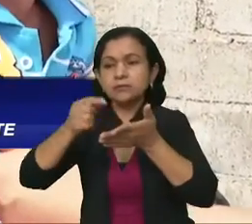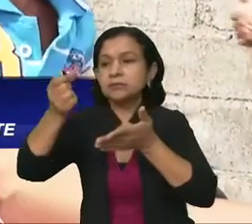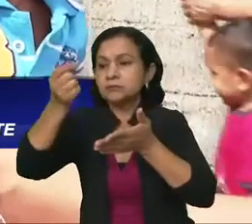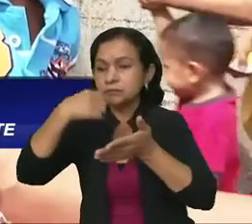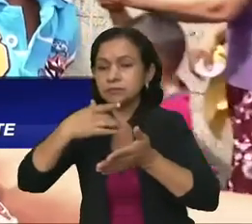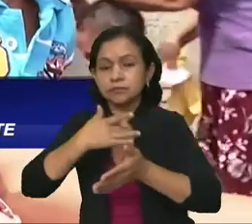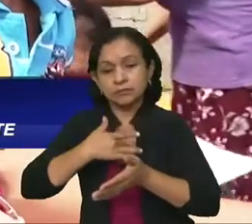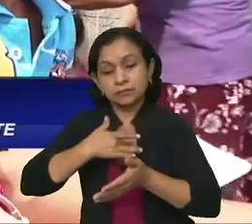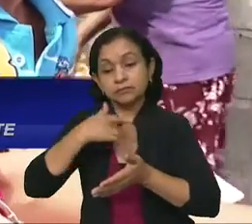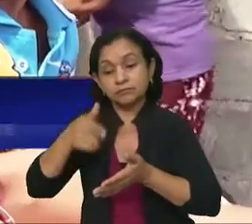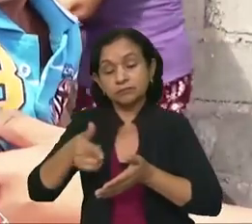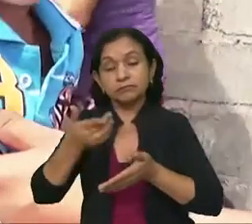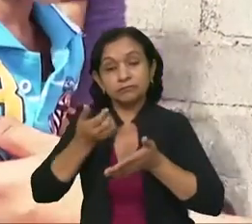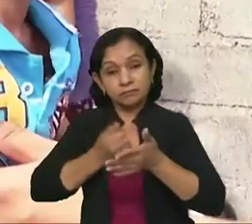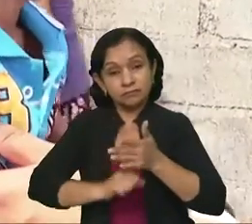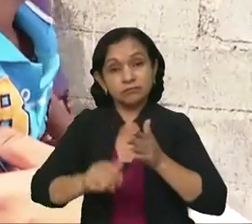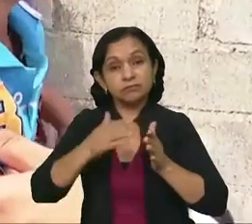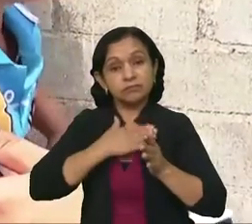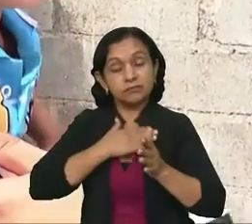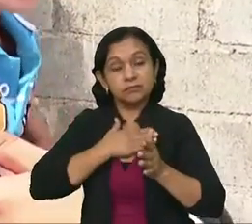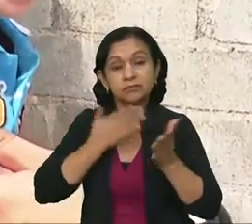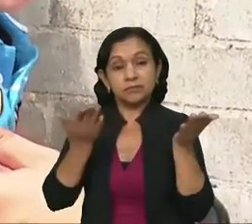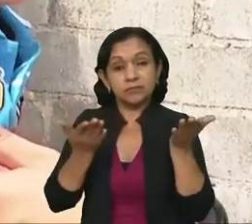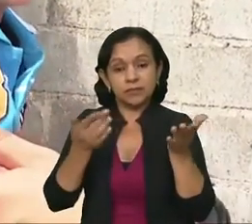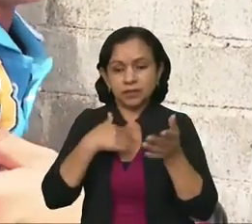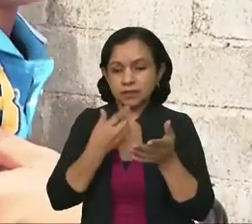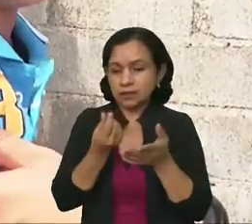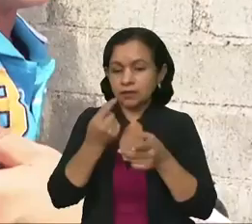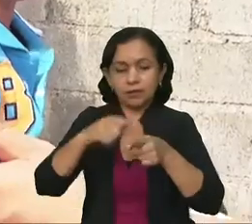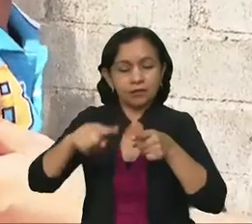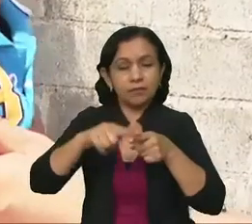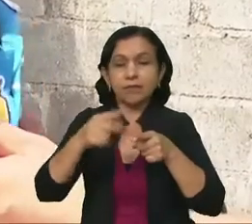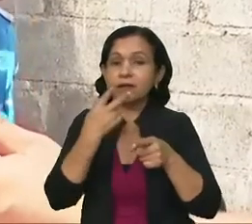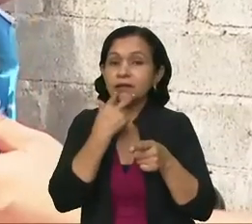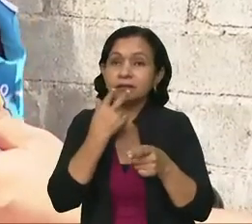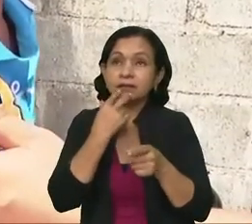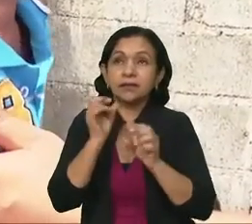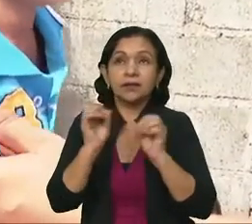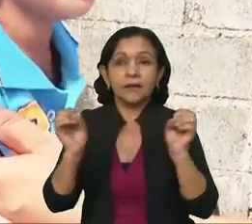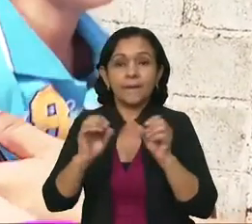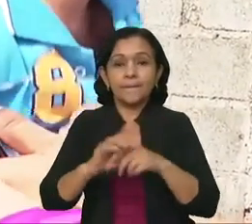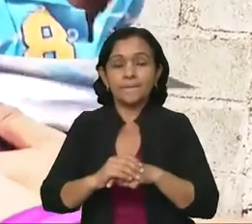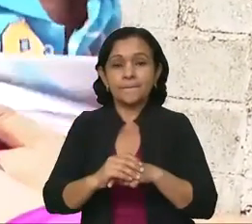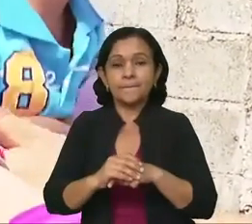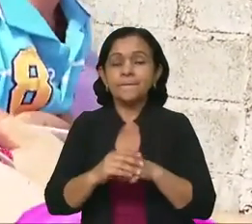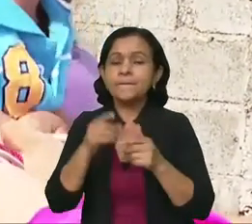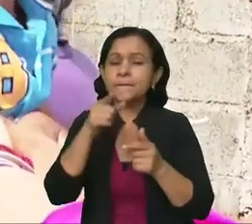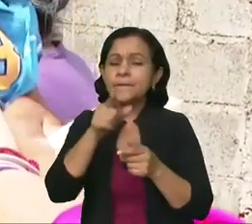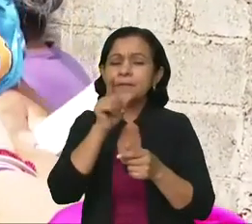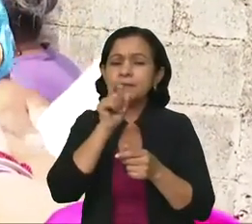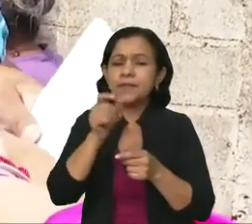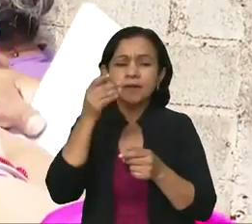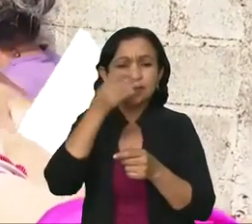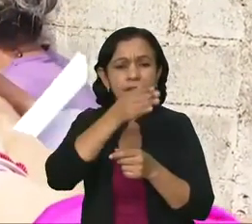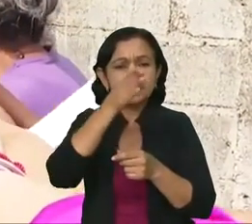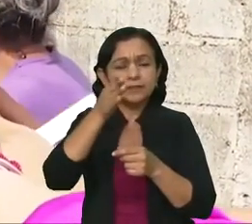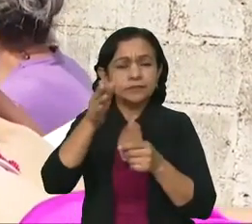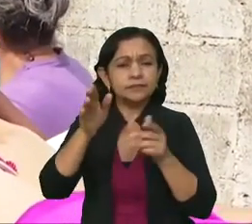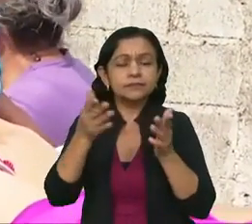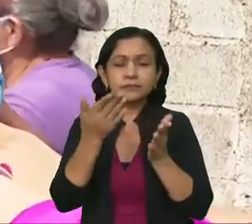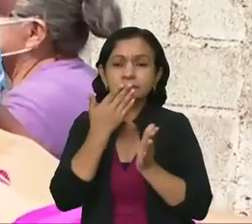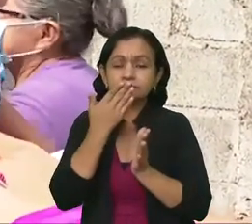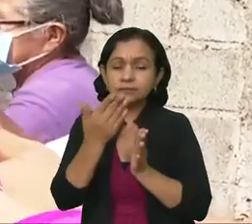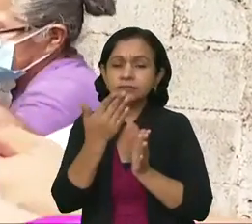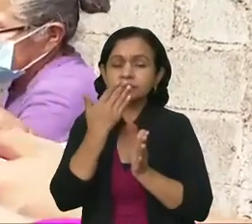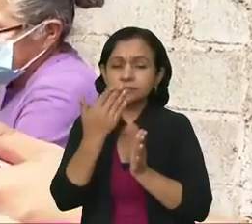hijo necesita. Ya es algo que ya no va a salir de mi bolsillo. ¿Qué opinas de esta gestión que hace el comandante Daniel y la compañera Rosario? Yo lo miro que